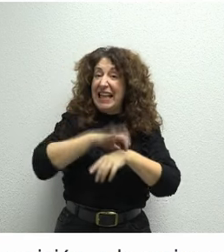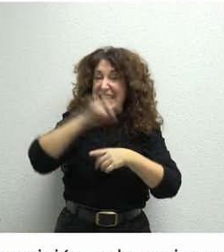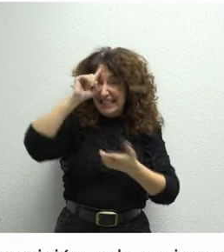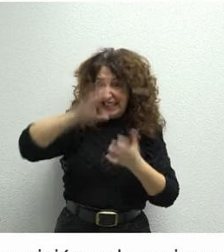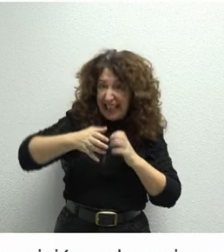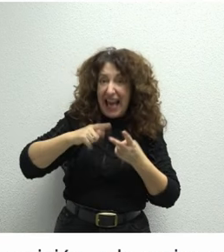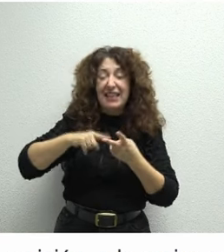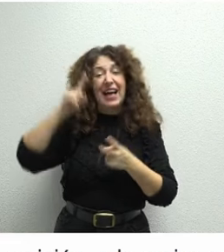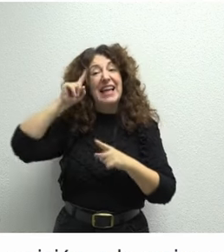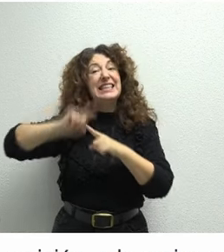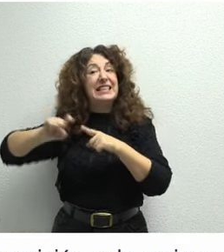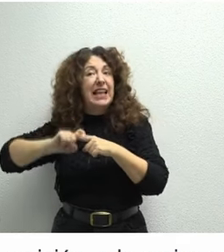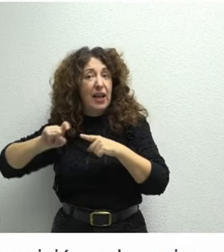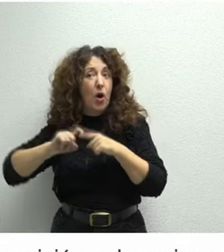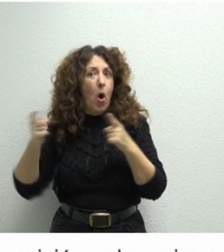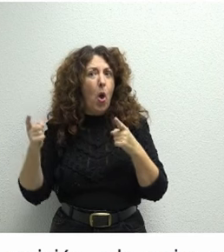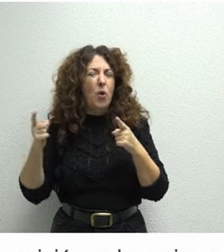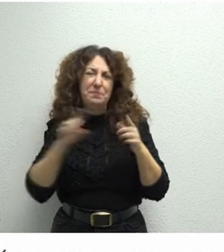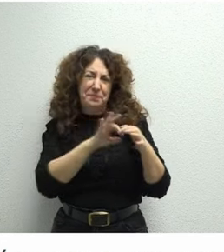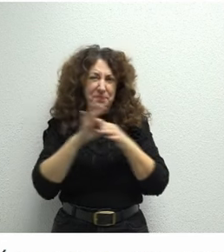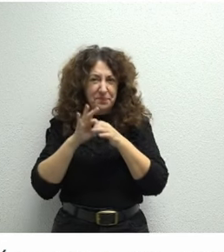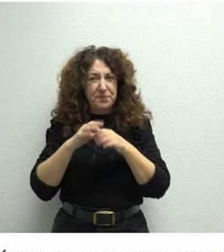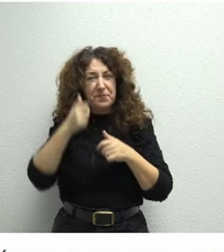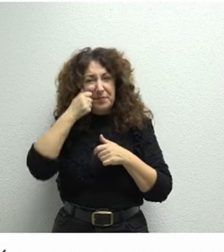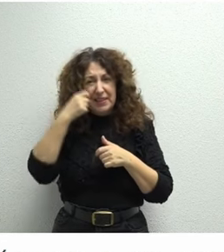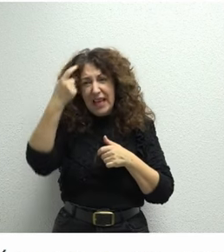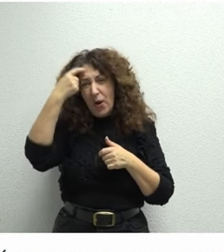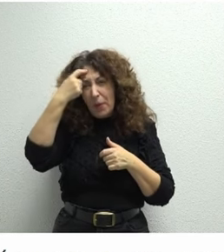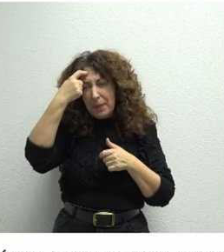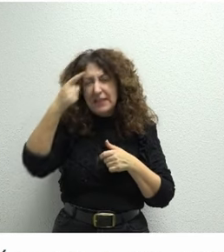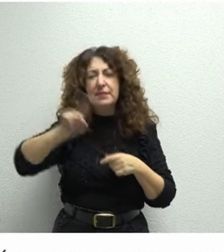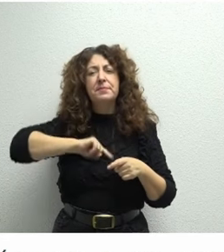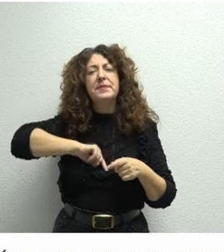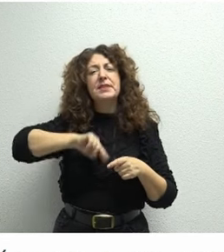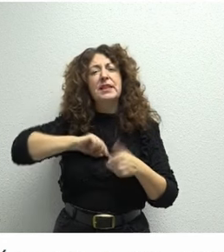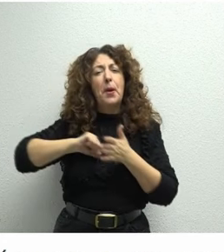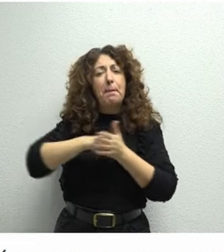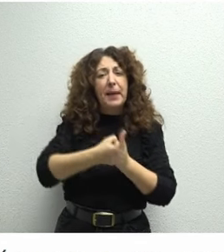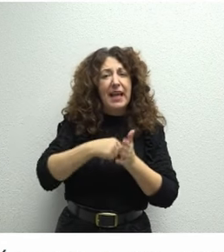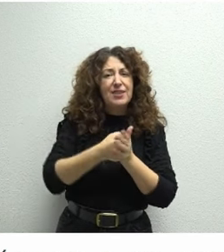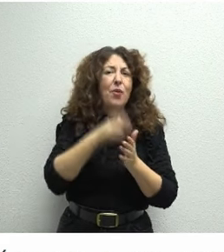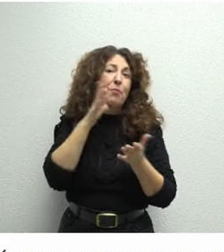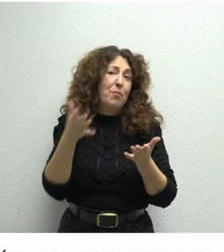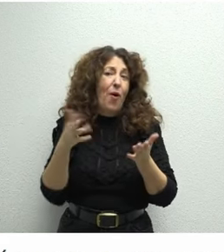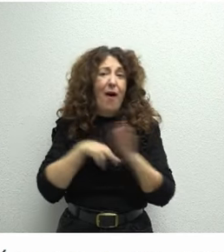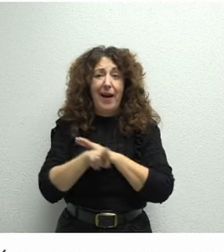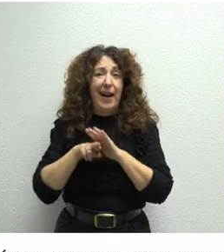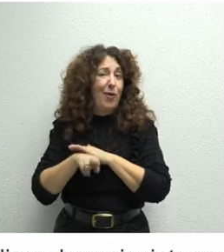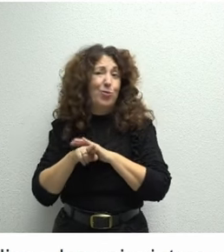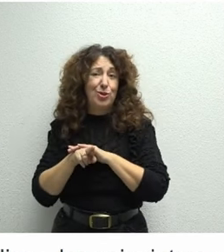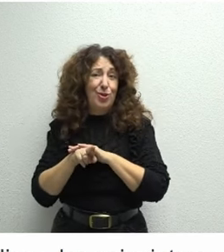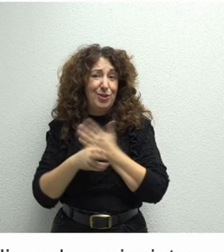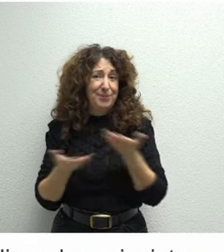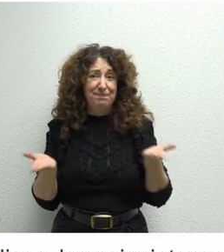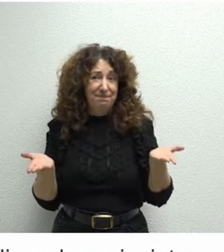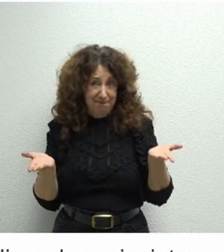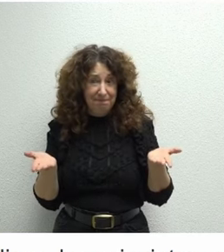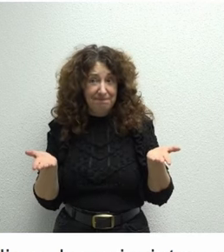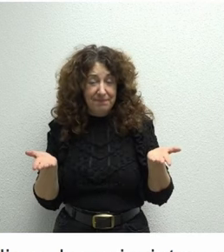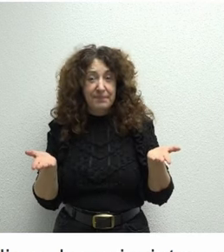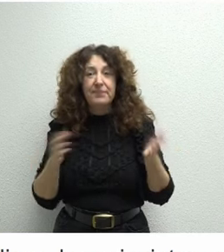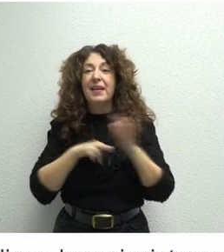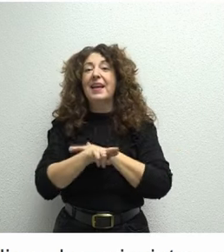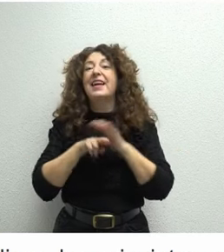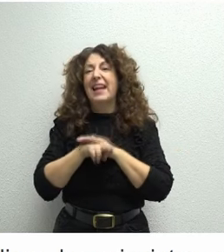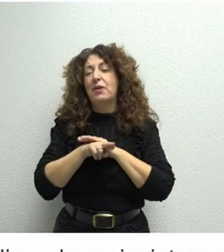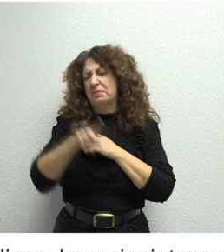todas las personas que trabajamos en Salud Mental tiene que ver con con un asunto de recursos evidentemente no aunque no sea solo eso tenemos y no